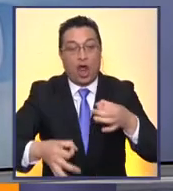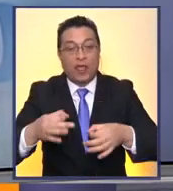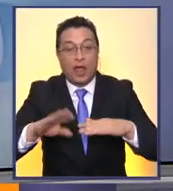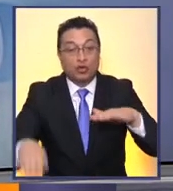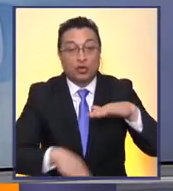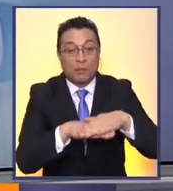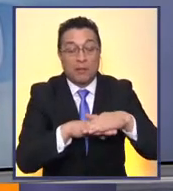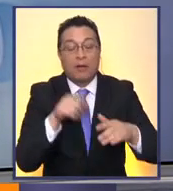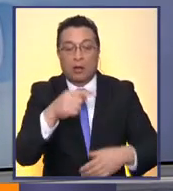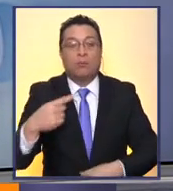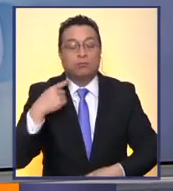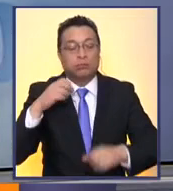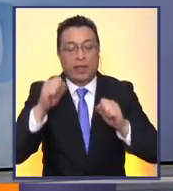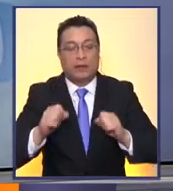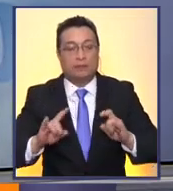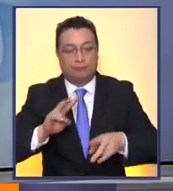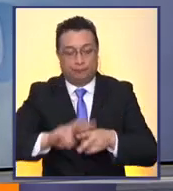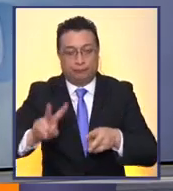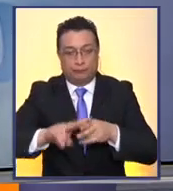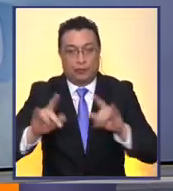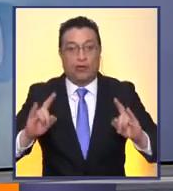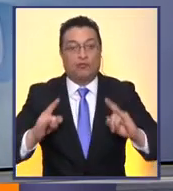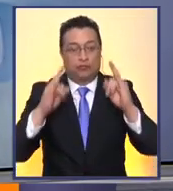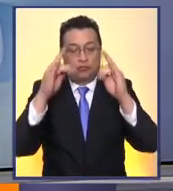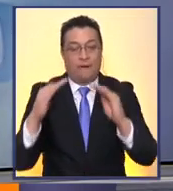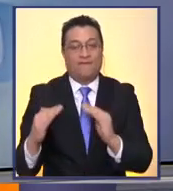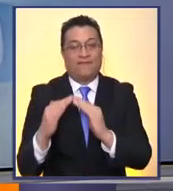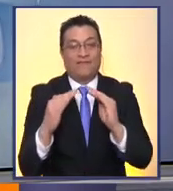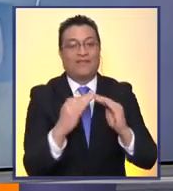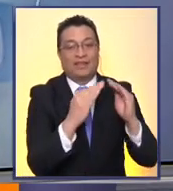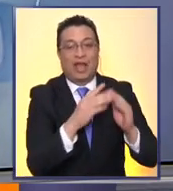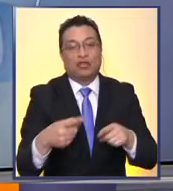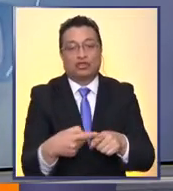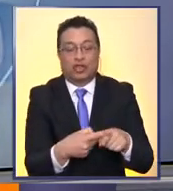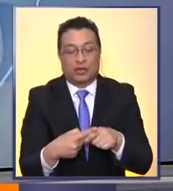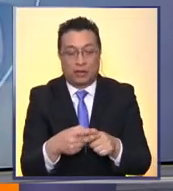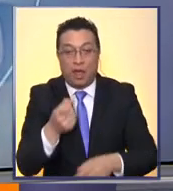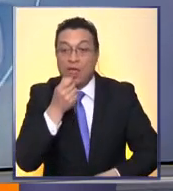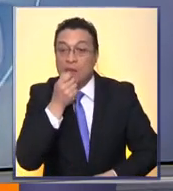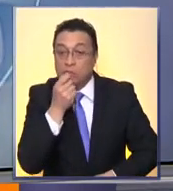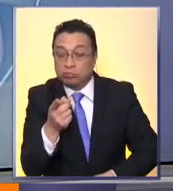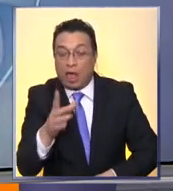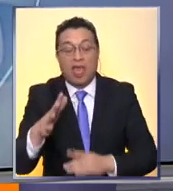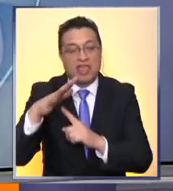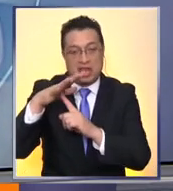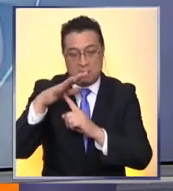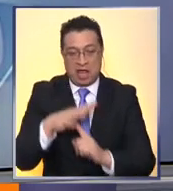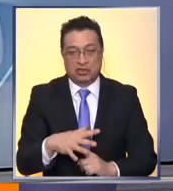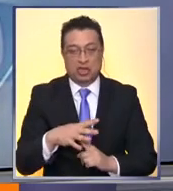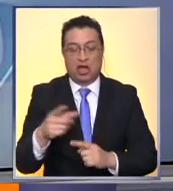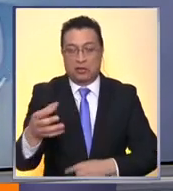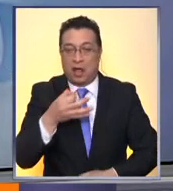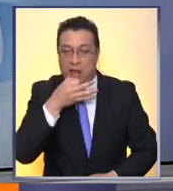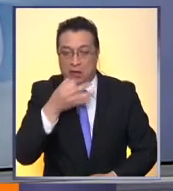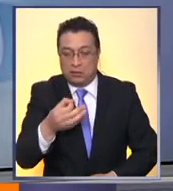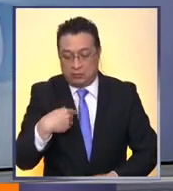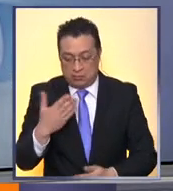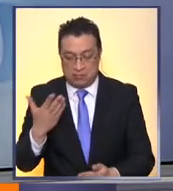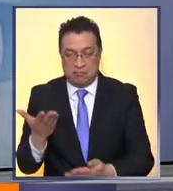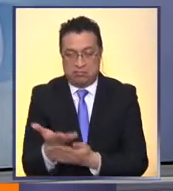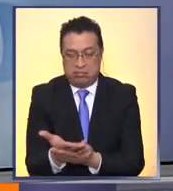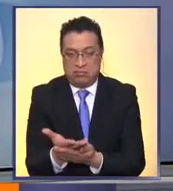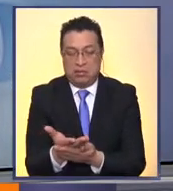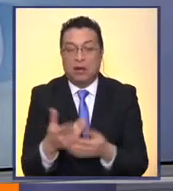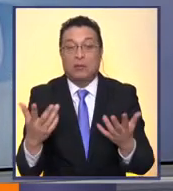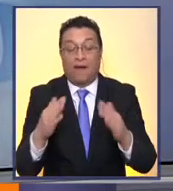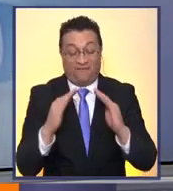podría afectar la construcción de sus futuras viviendas sociales. Acusan discriminación por parte de quienes interpusieron el recurso. Se trata